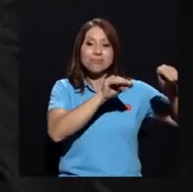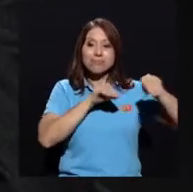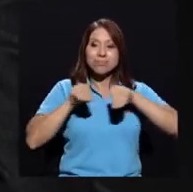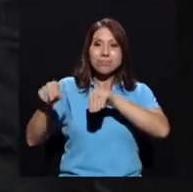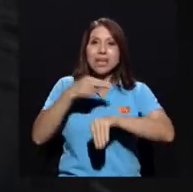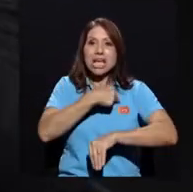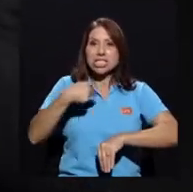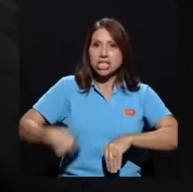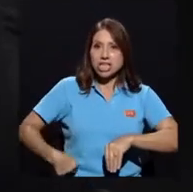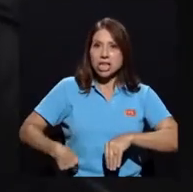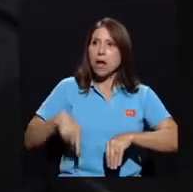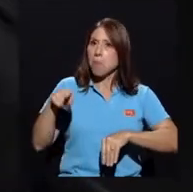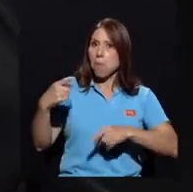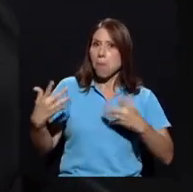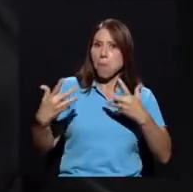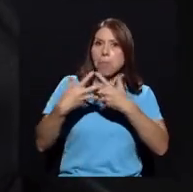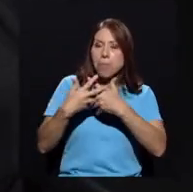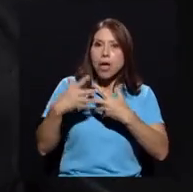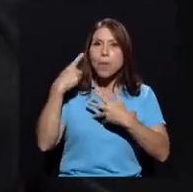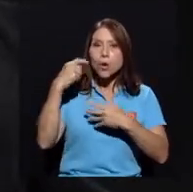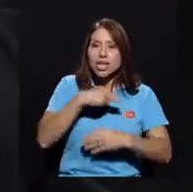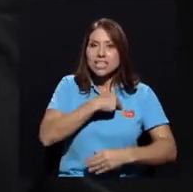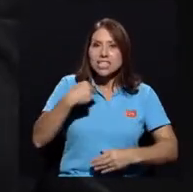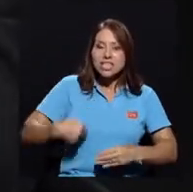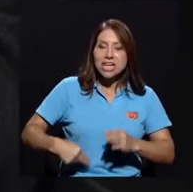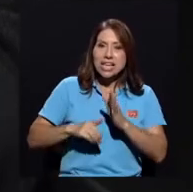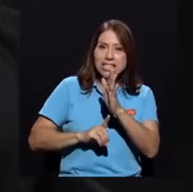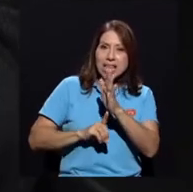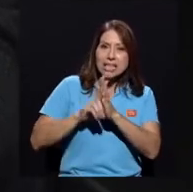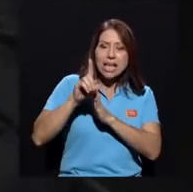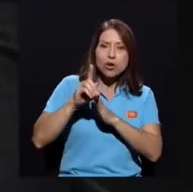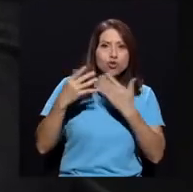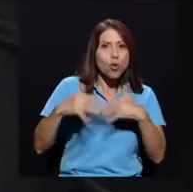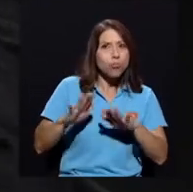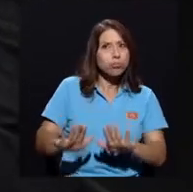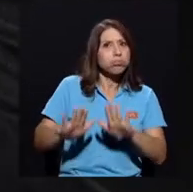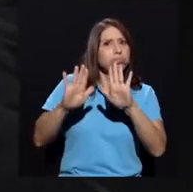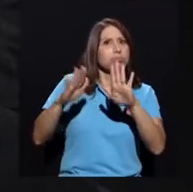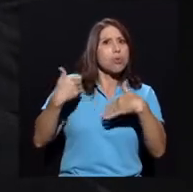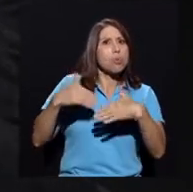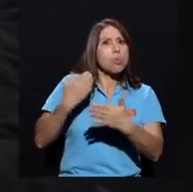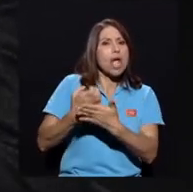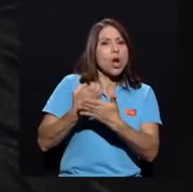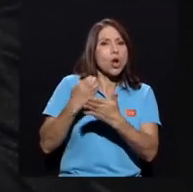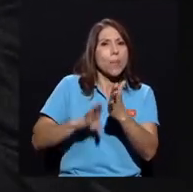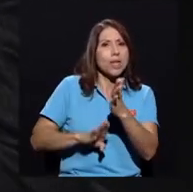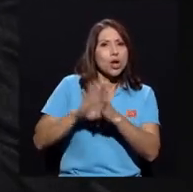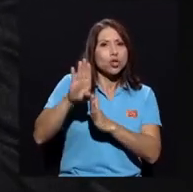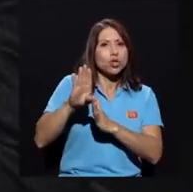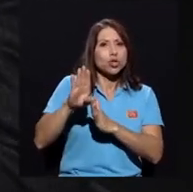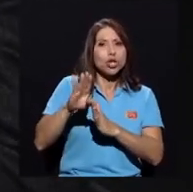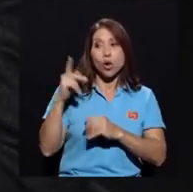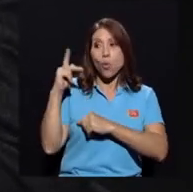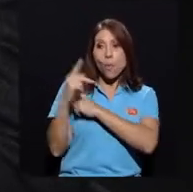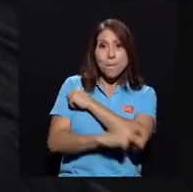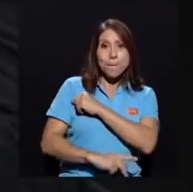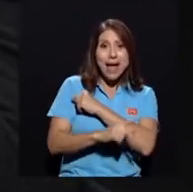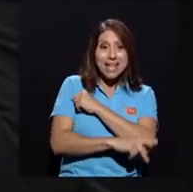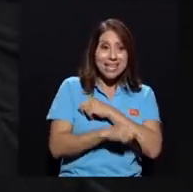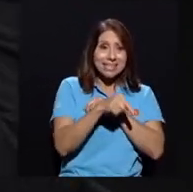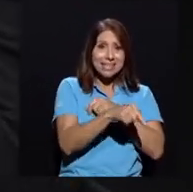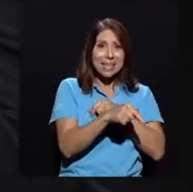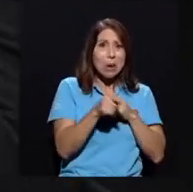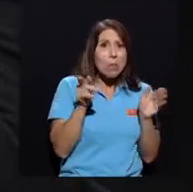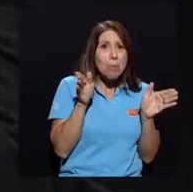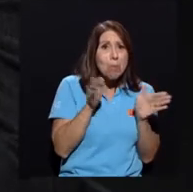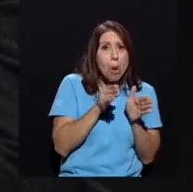convino bastante porque China se desarrolló extraordinariamente en términos económicos, y un país que tenía muy poco desarrollo económico, muy